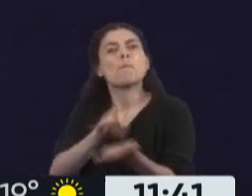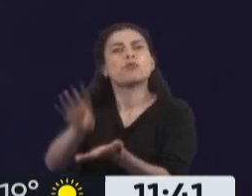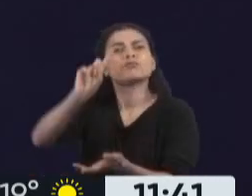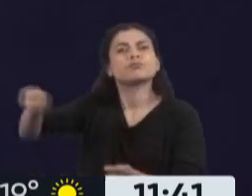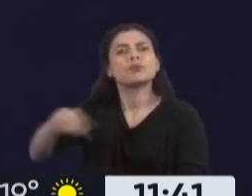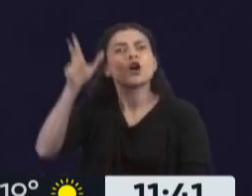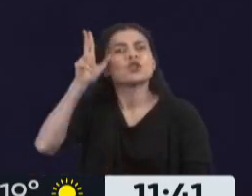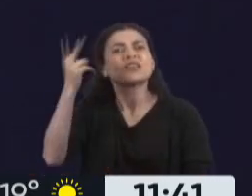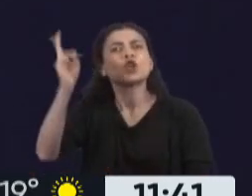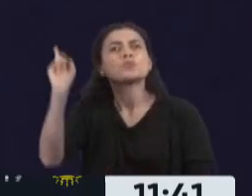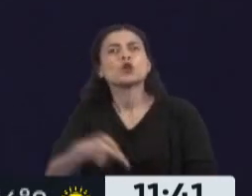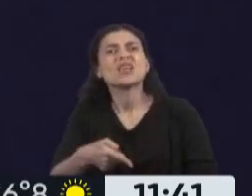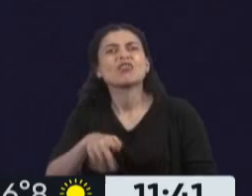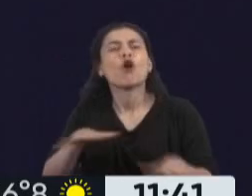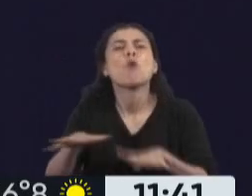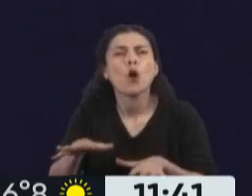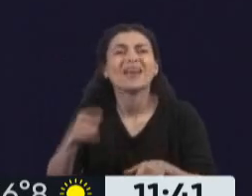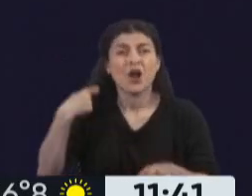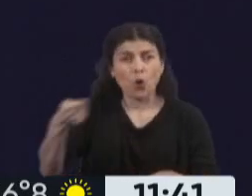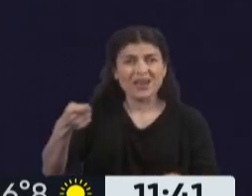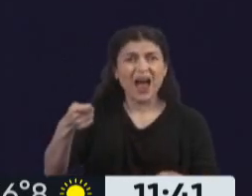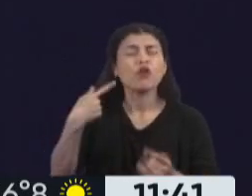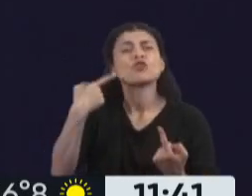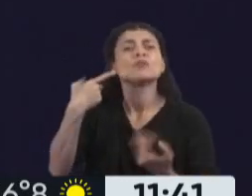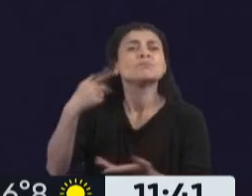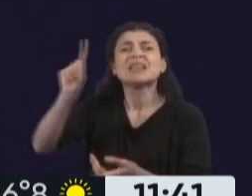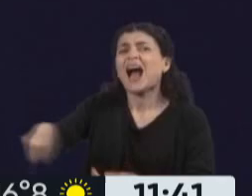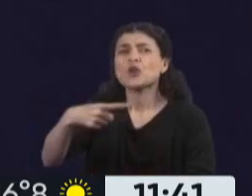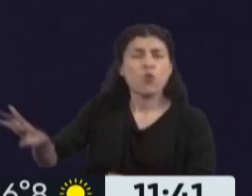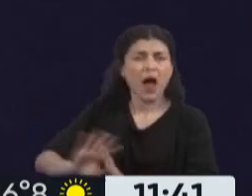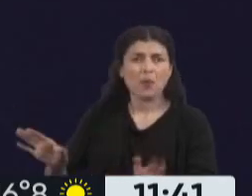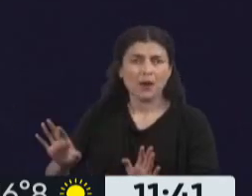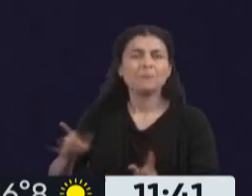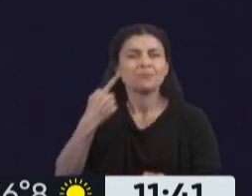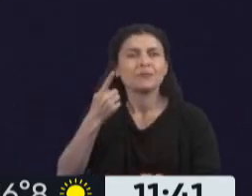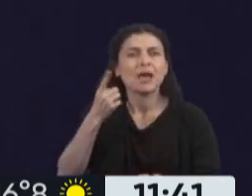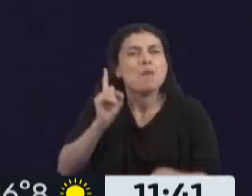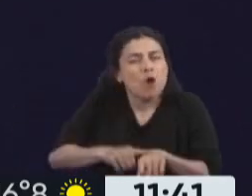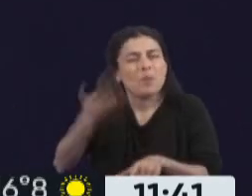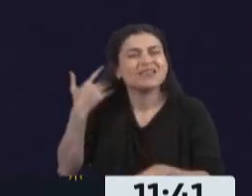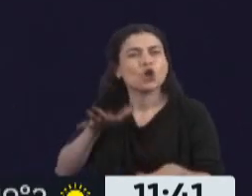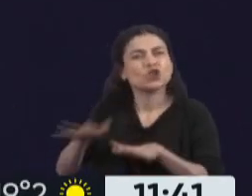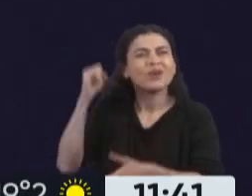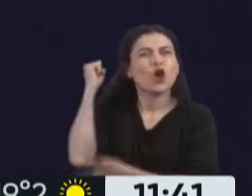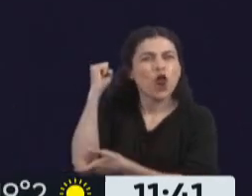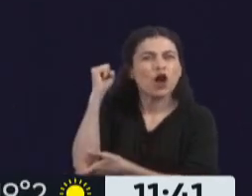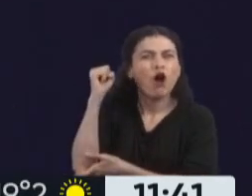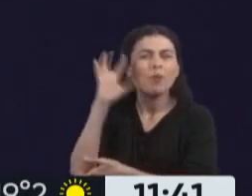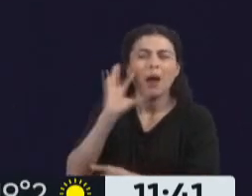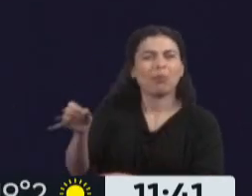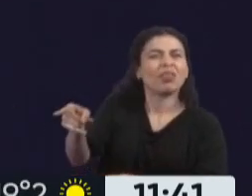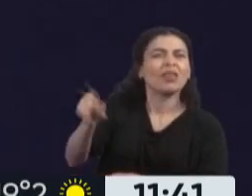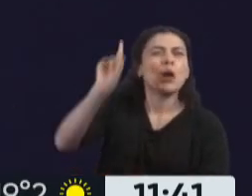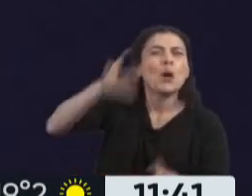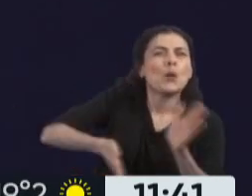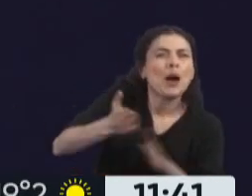con todo lo... Ya, por supuesto, ya el panorama era complejo, pero que terminaba de romper sus